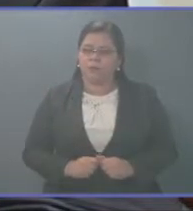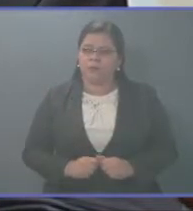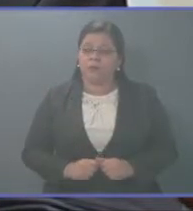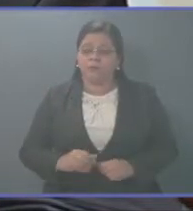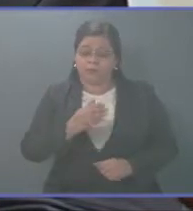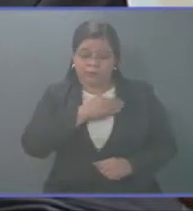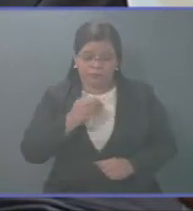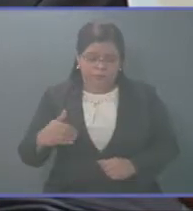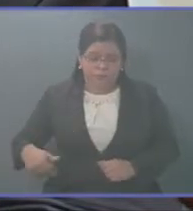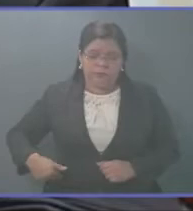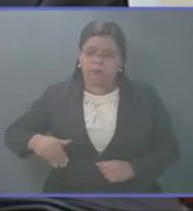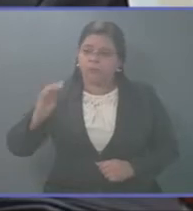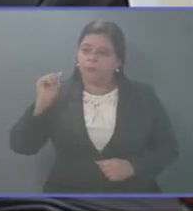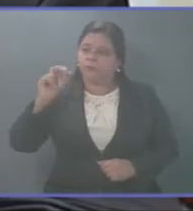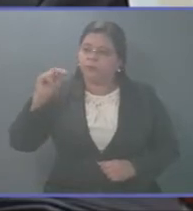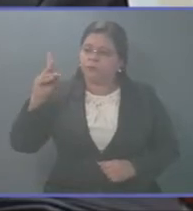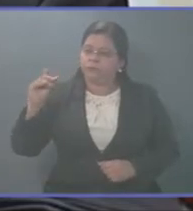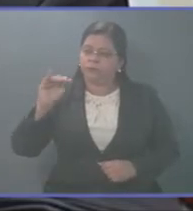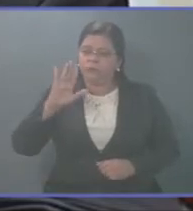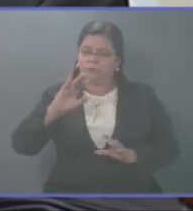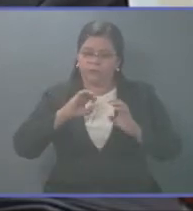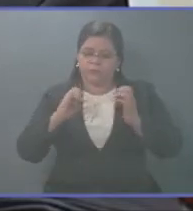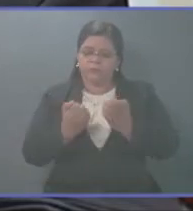señor presidente Danda y su equipo técnico.